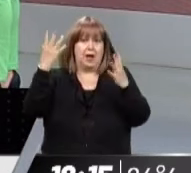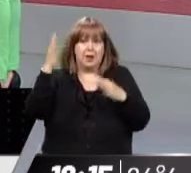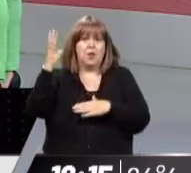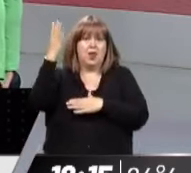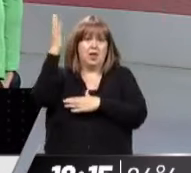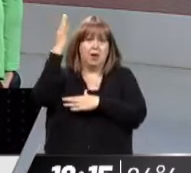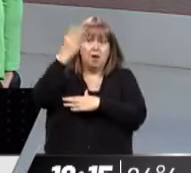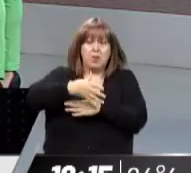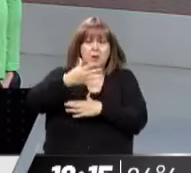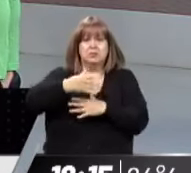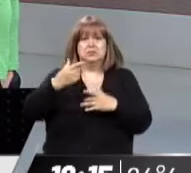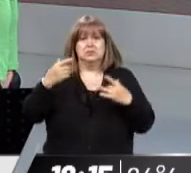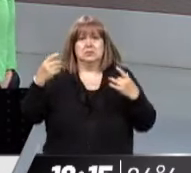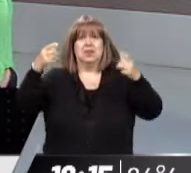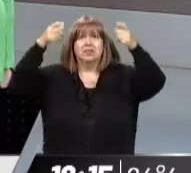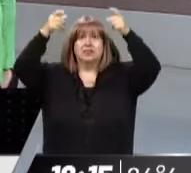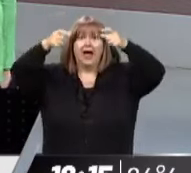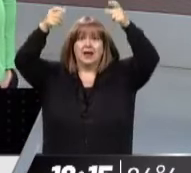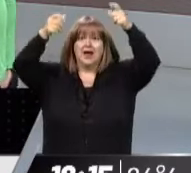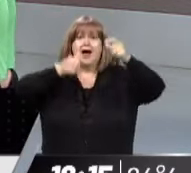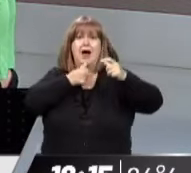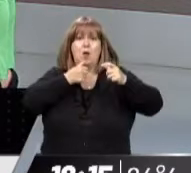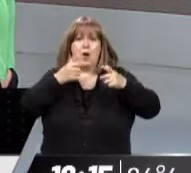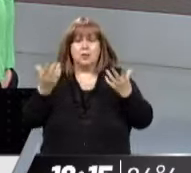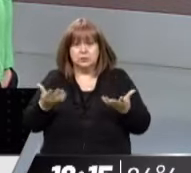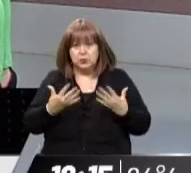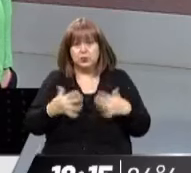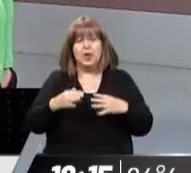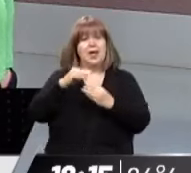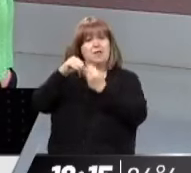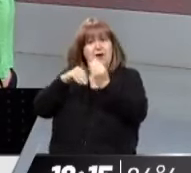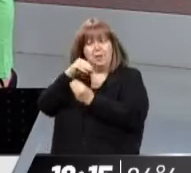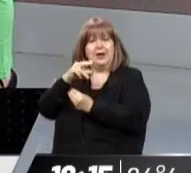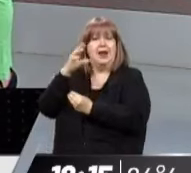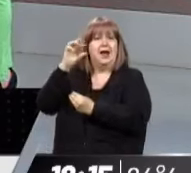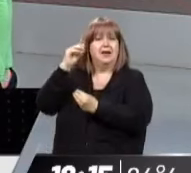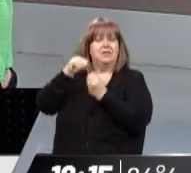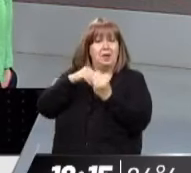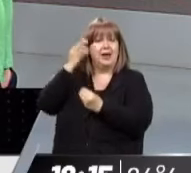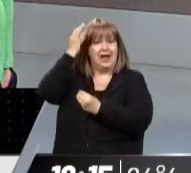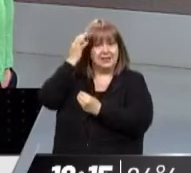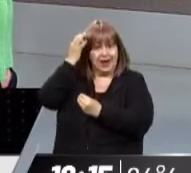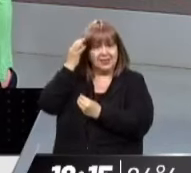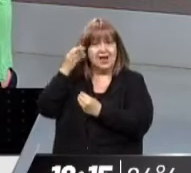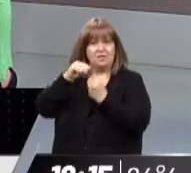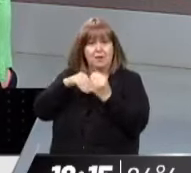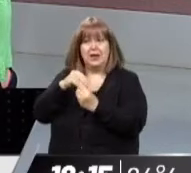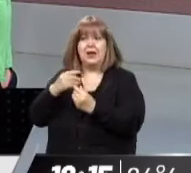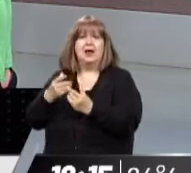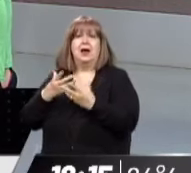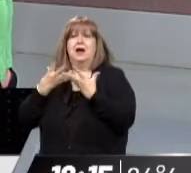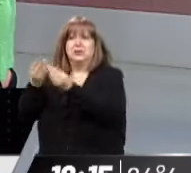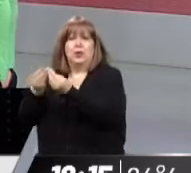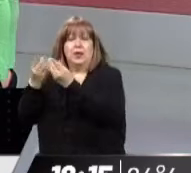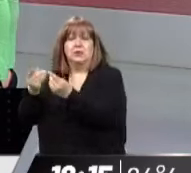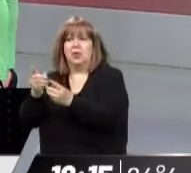imágenes, son más que elocuentes, ¿no? Sí. Y recién hablábamos de 30 familias también asistidas, de familias evacuadas, de la asistencia